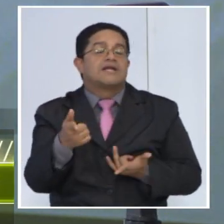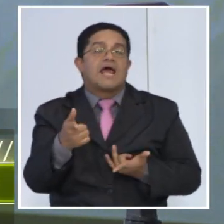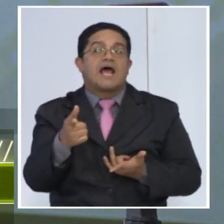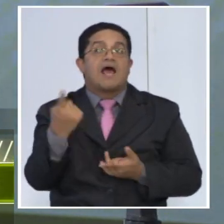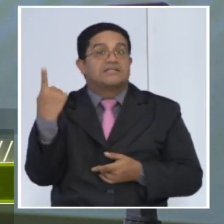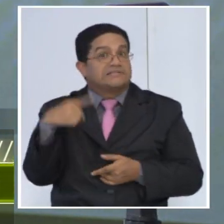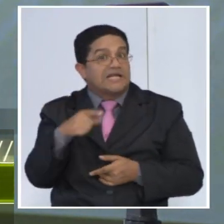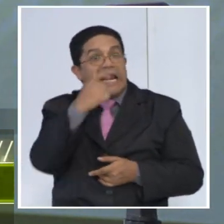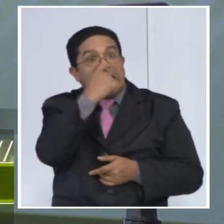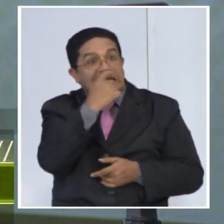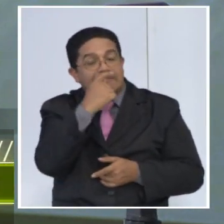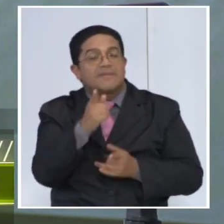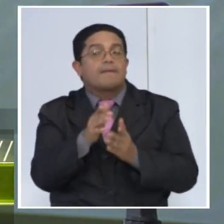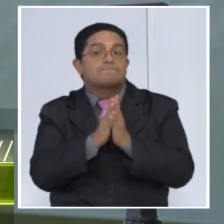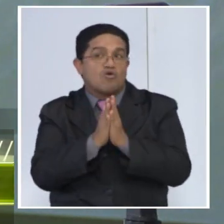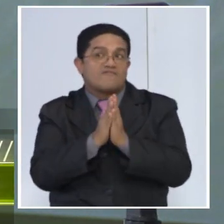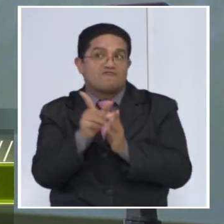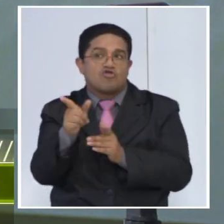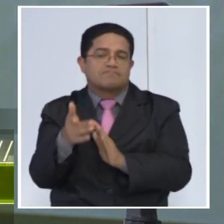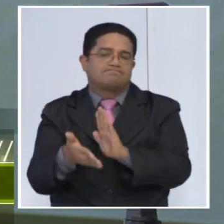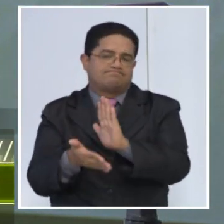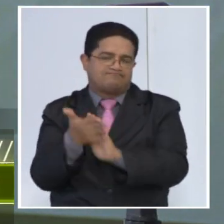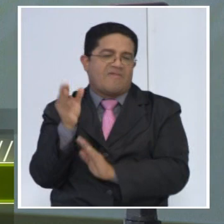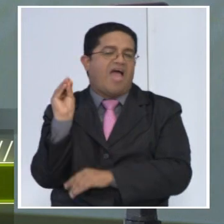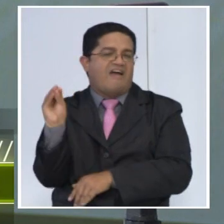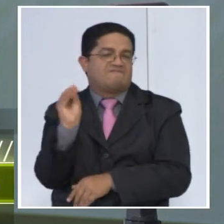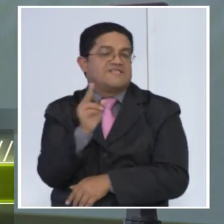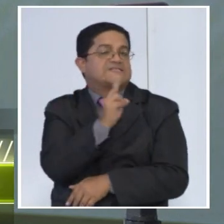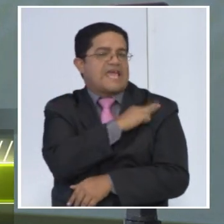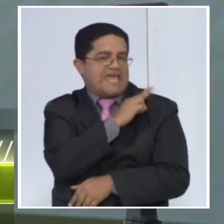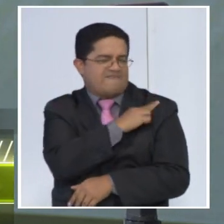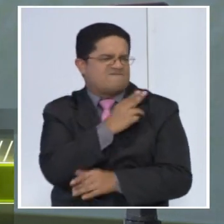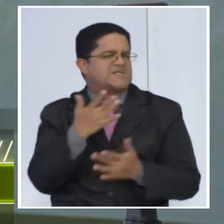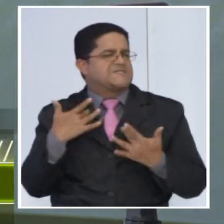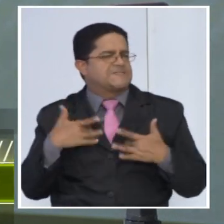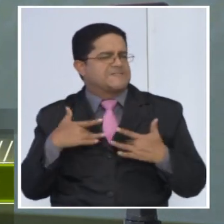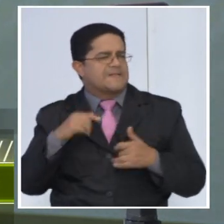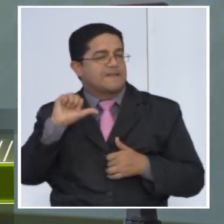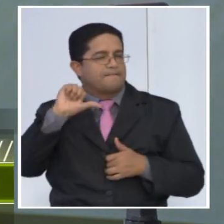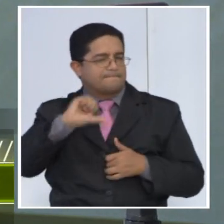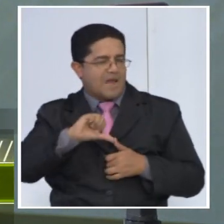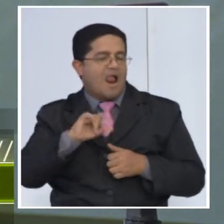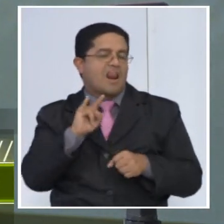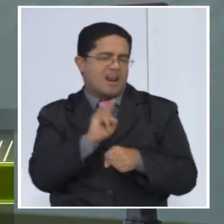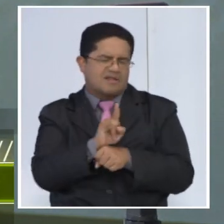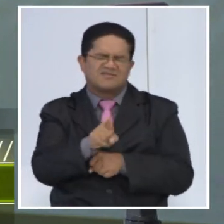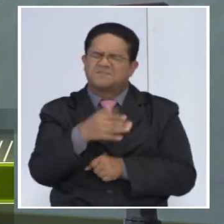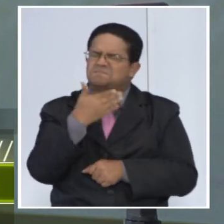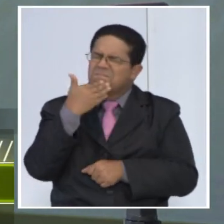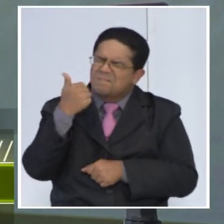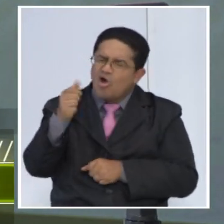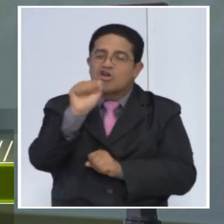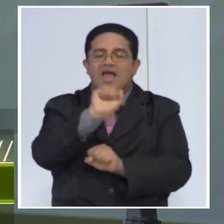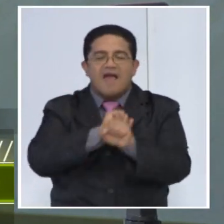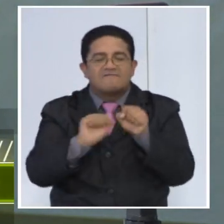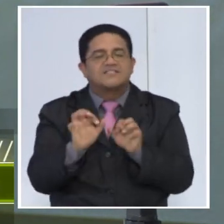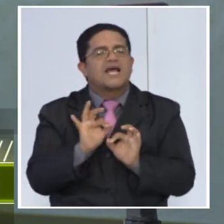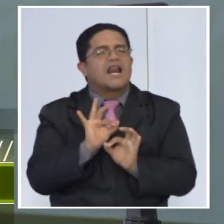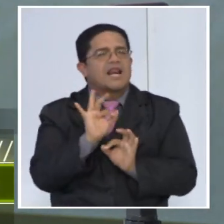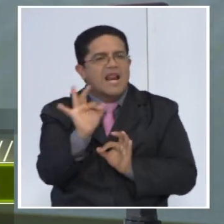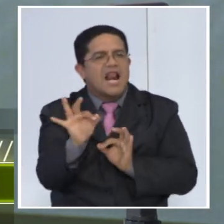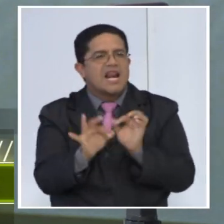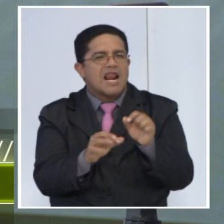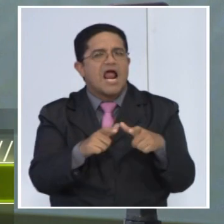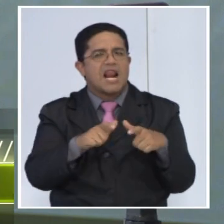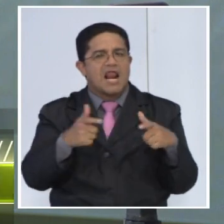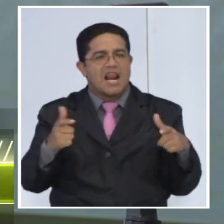favor, refiéralo a su superior, diga si tiene malestar para faltar, es la mejor medida para disminuir el número de casos